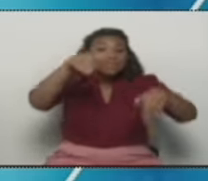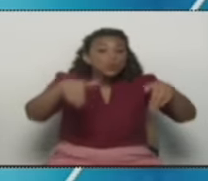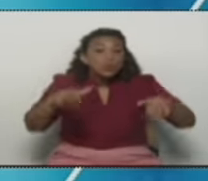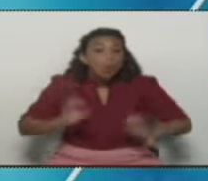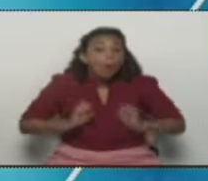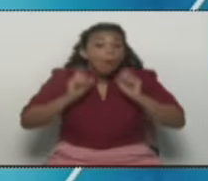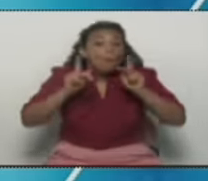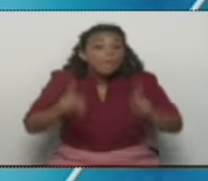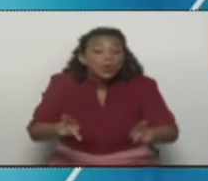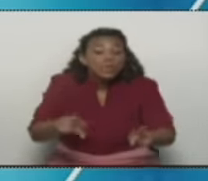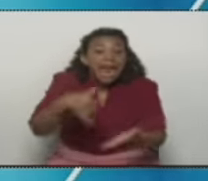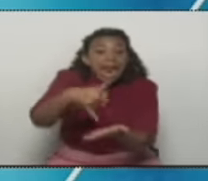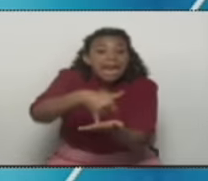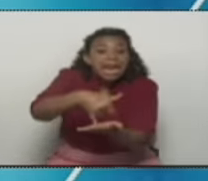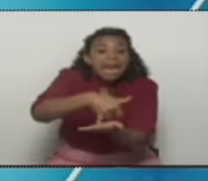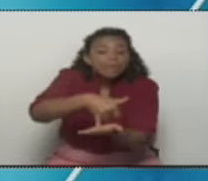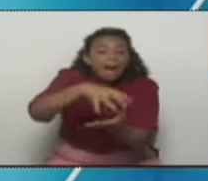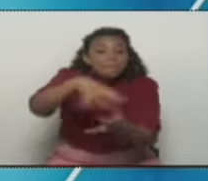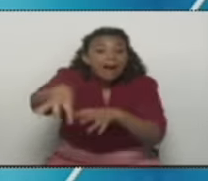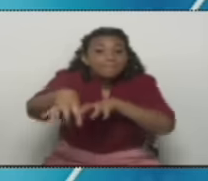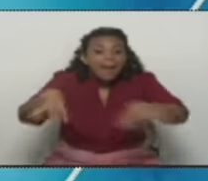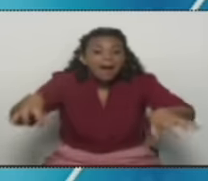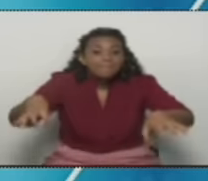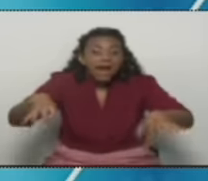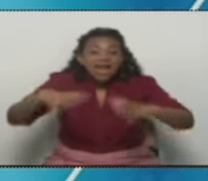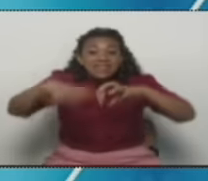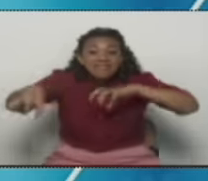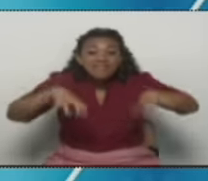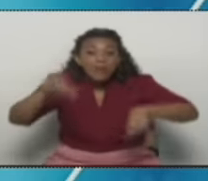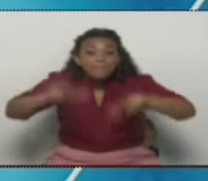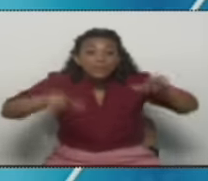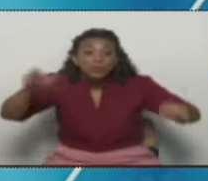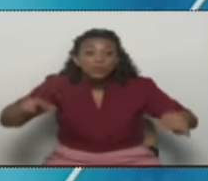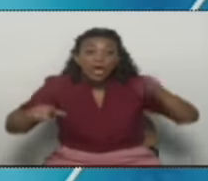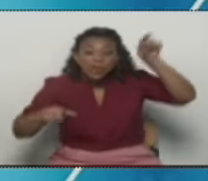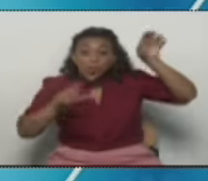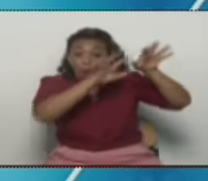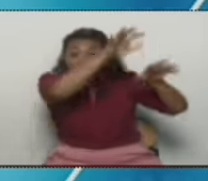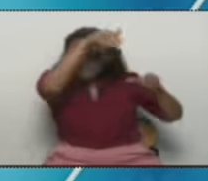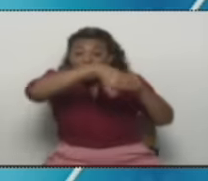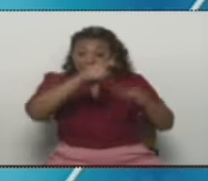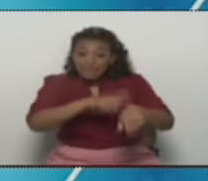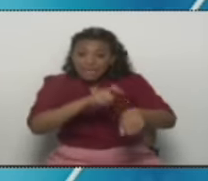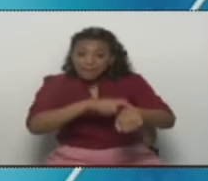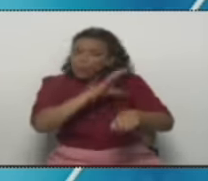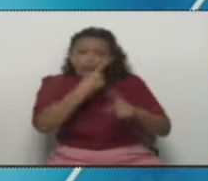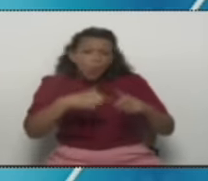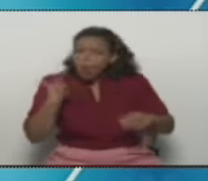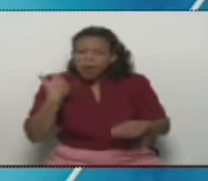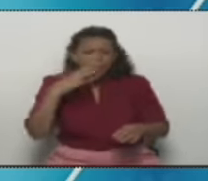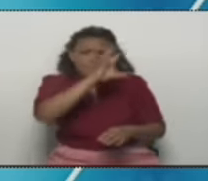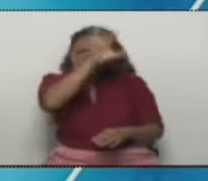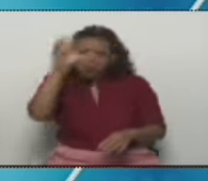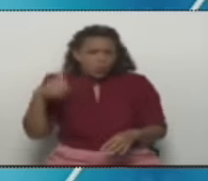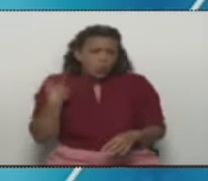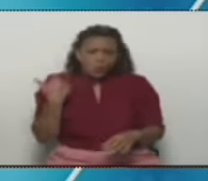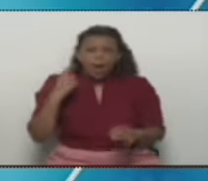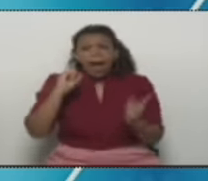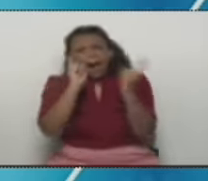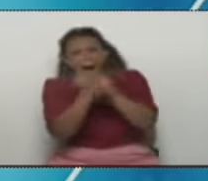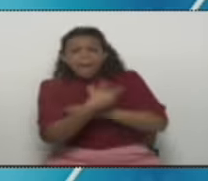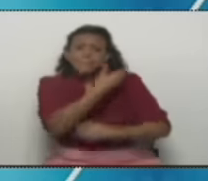oportunidad de vulnerabilidad para la sociedad. Todos los países, cuando están en su momento electoral, están discutiendo si cambia el poder o